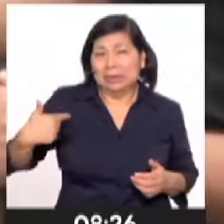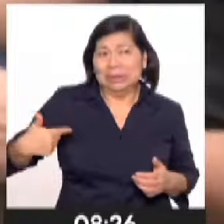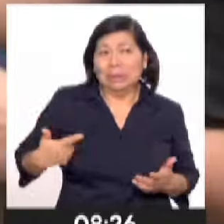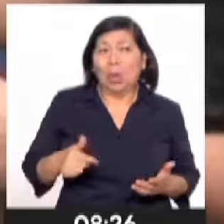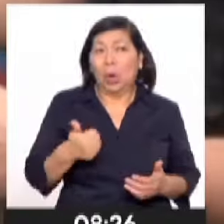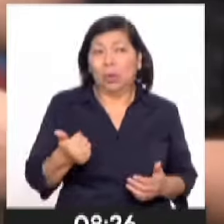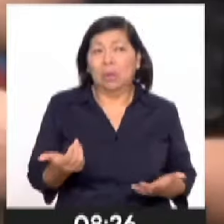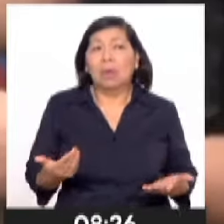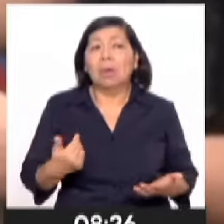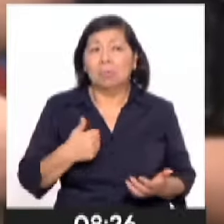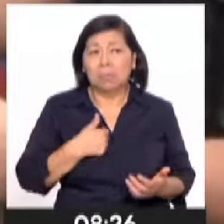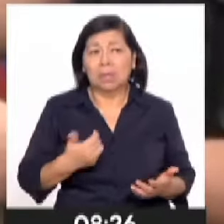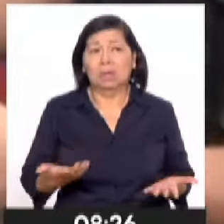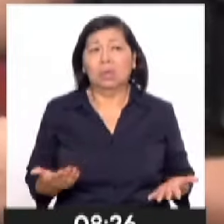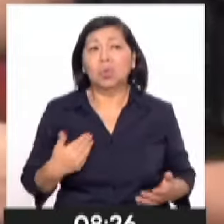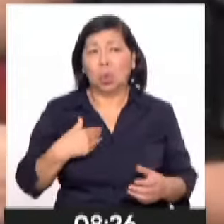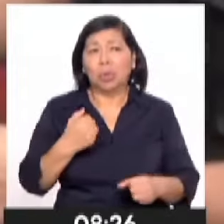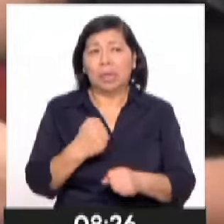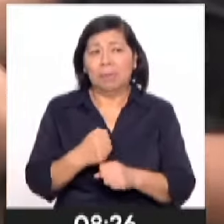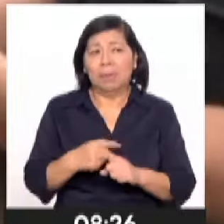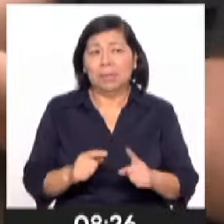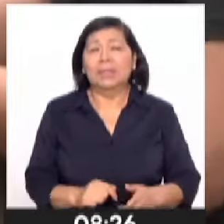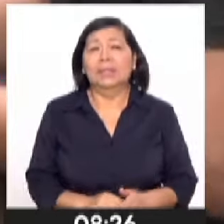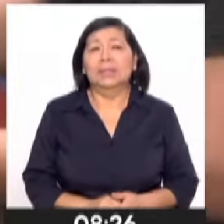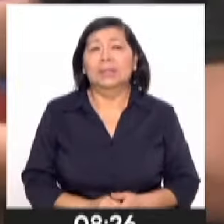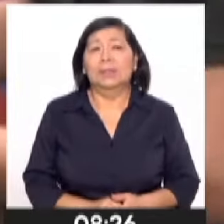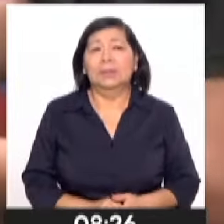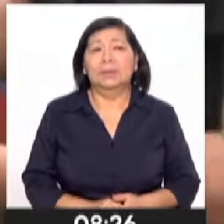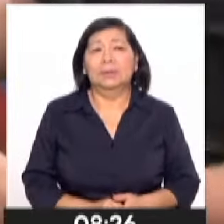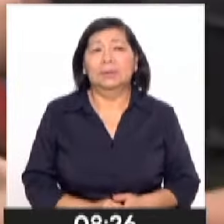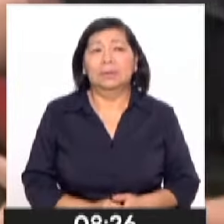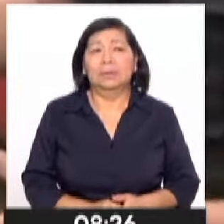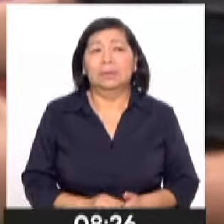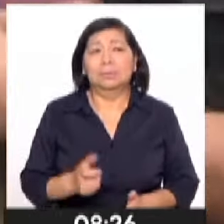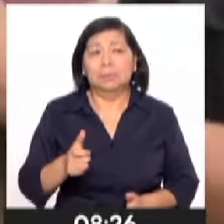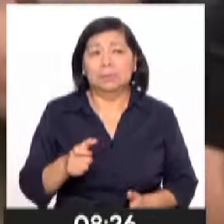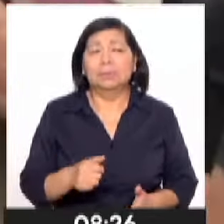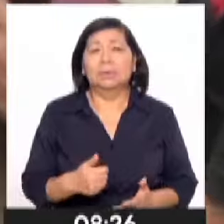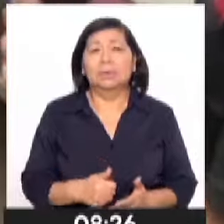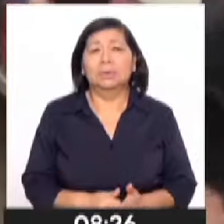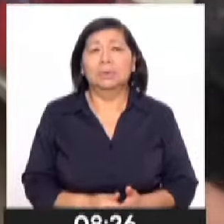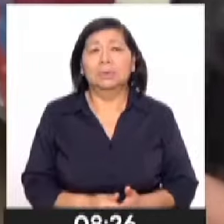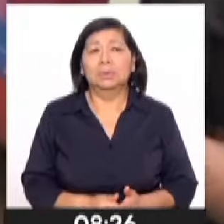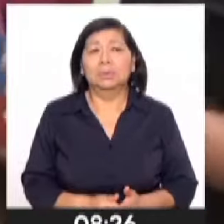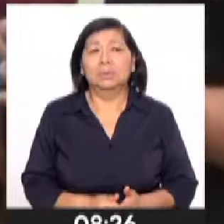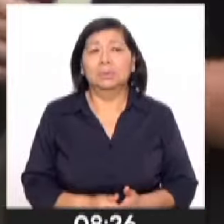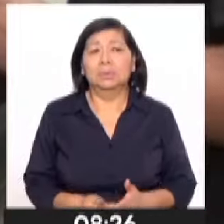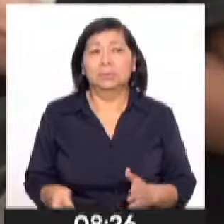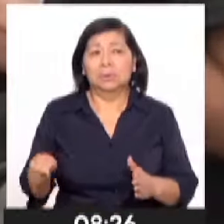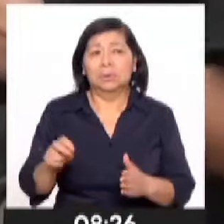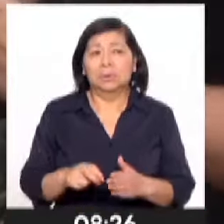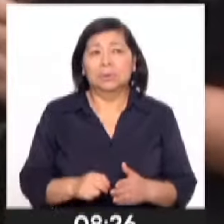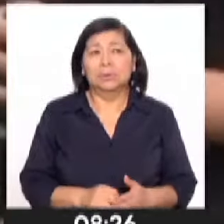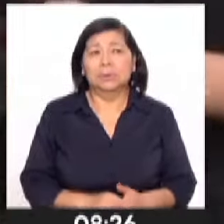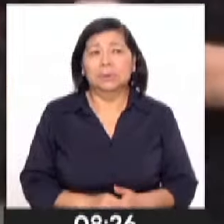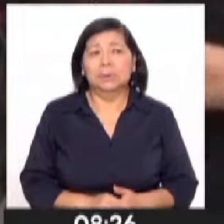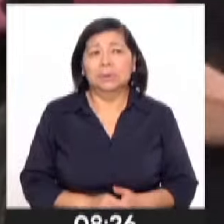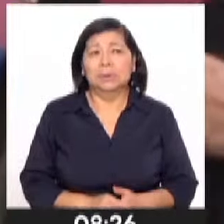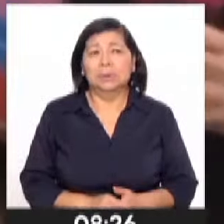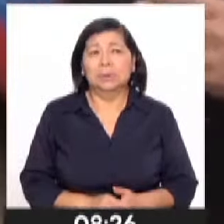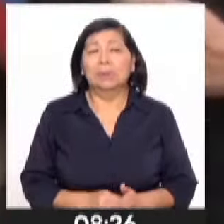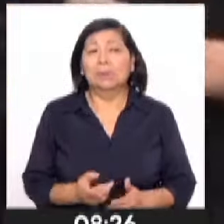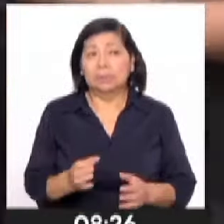otro chico le dijo, es conmigo, yo también trabajo en la empresa. Dijo así. ¿El pasajero? Entonces, ¿dónde estaba el pasajero, por favor? Porque este es